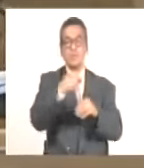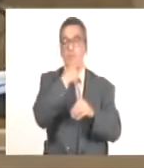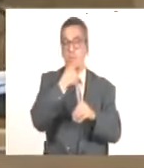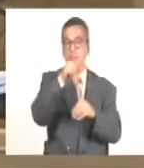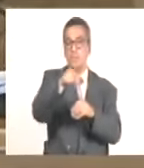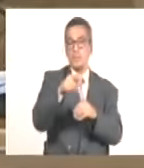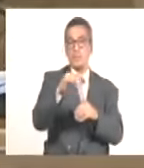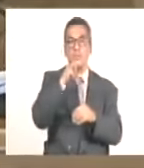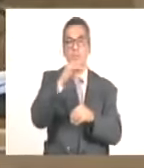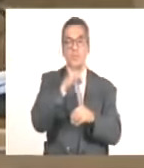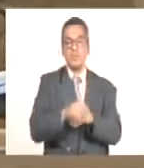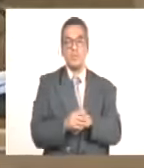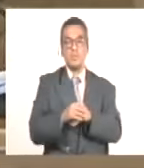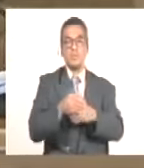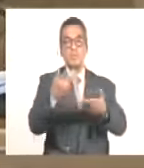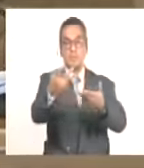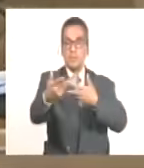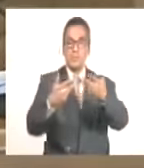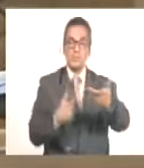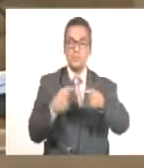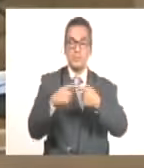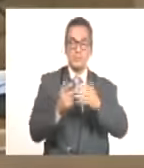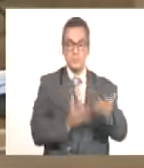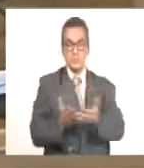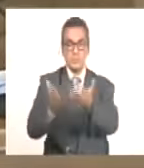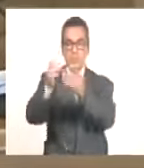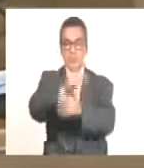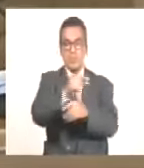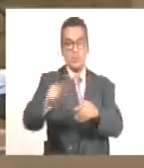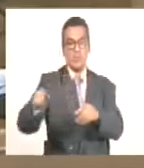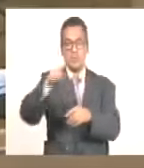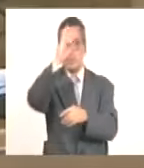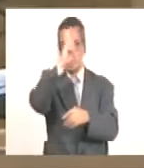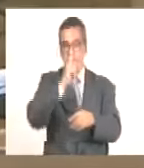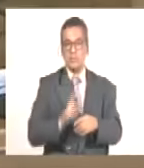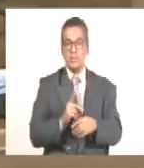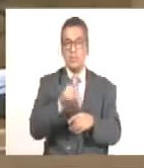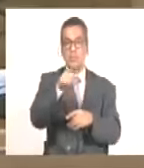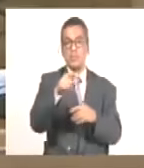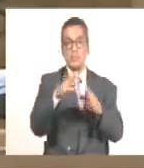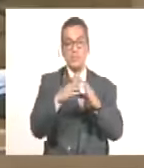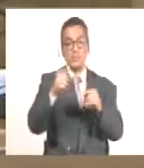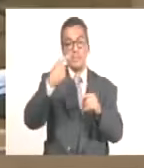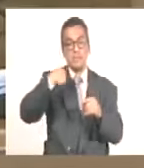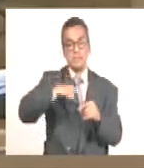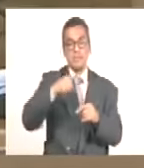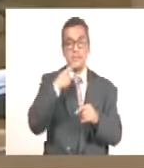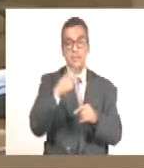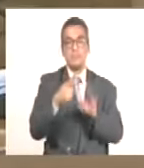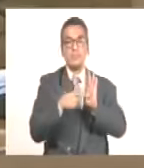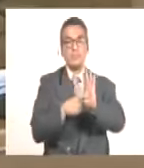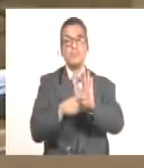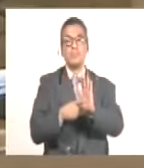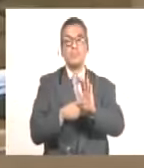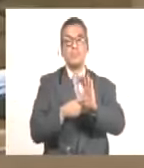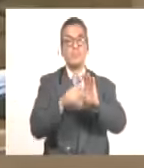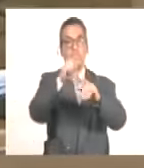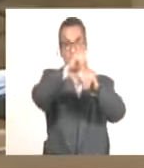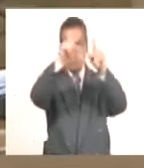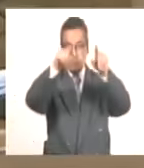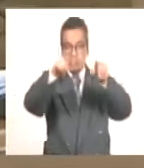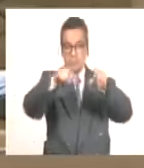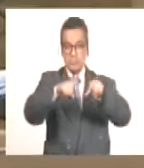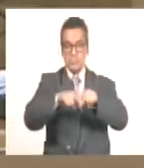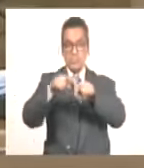facilitar información, trámites y demás servicios a las personas con discapacidad. Estos deberán exhibir en un lugar visible